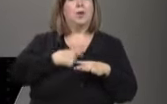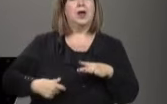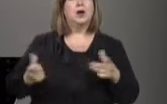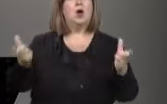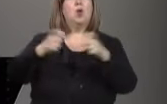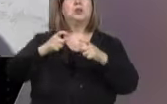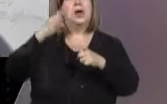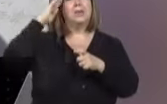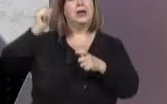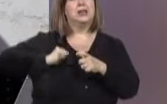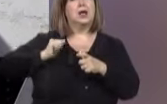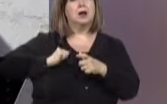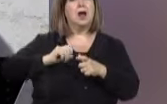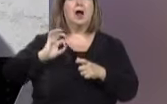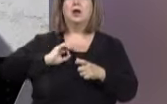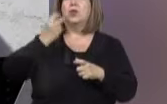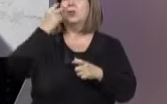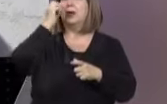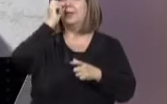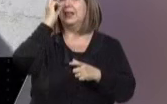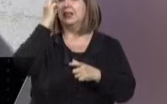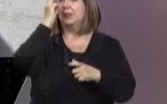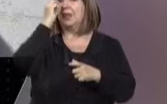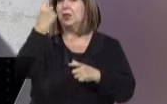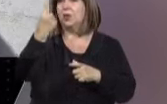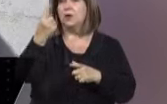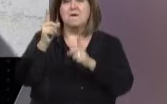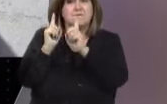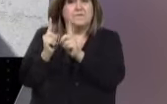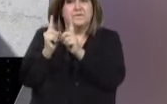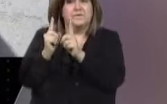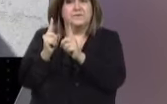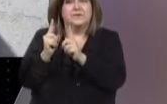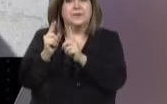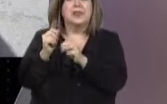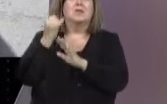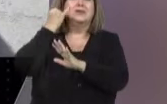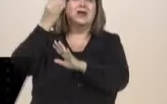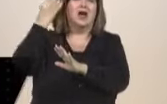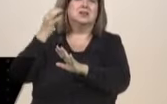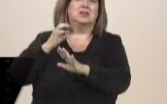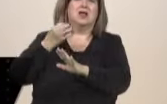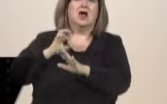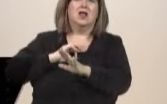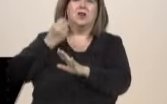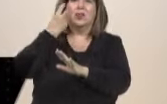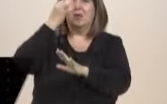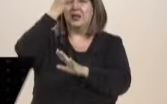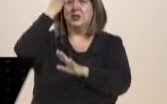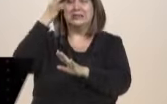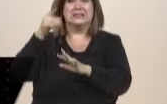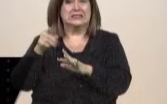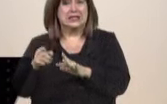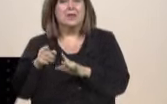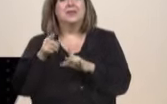junta militar desde el 2021. Un gobierno de transición. Sí, después de una serie de golpes de Estado del 2012. Claro, una situación